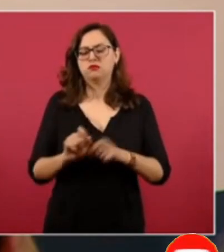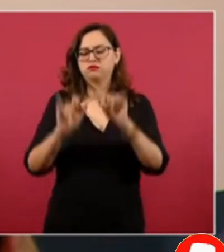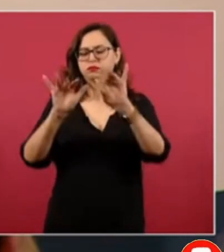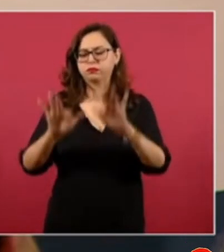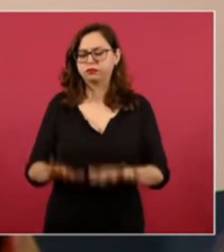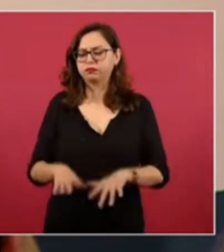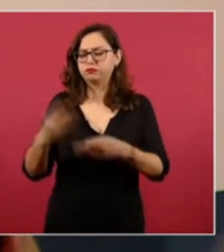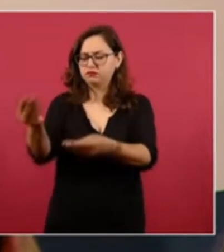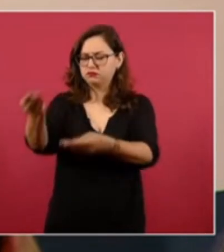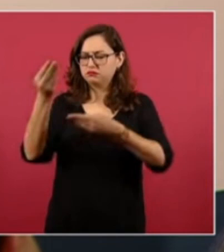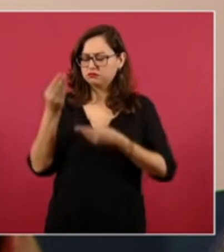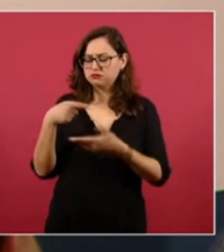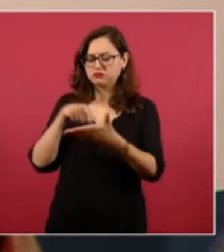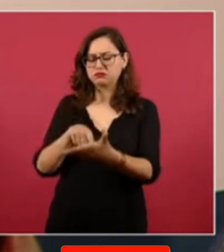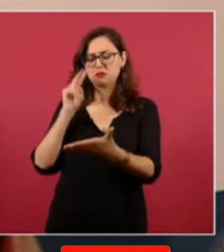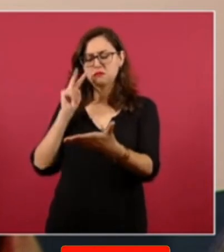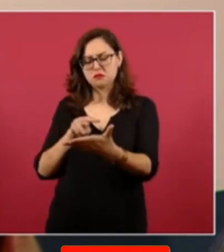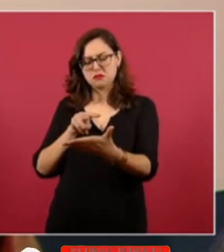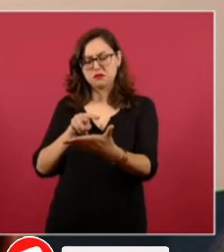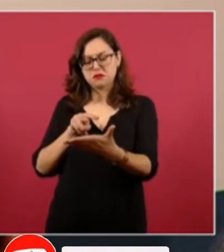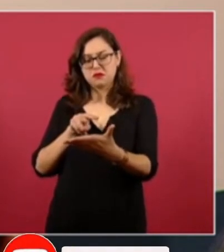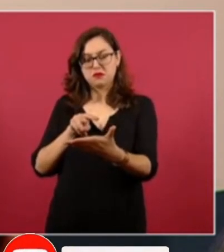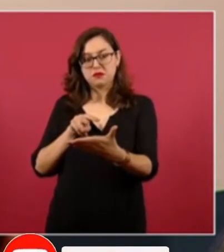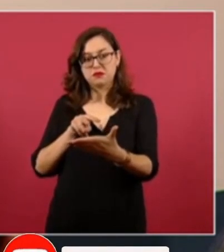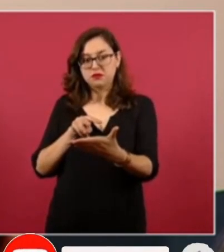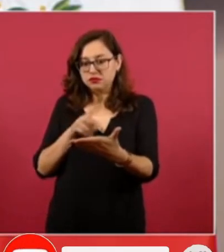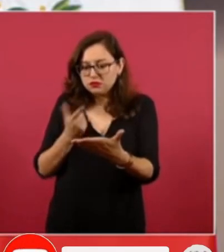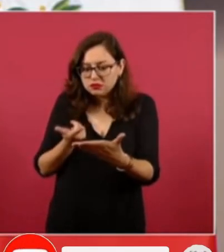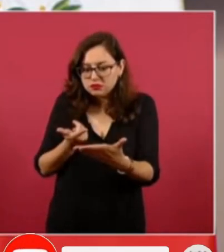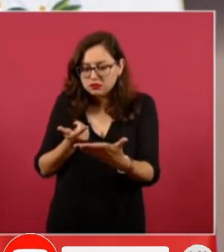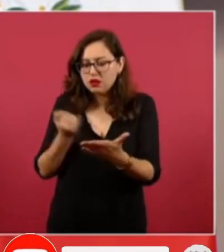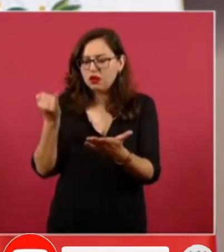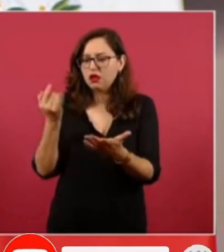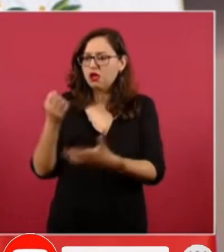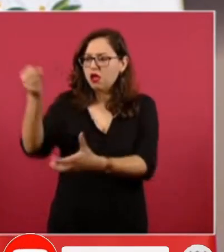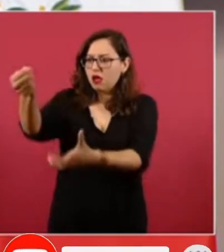informándonos que íbamos a tener menos participaciones